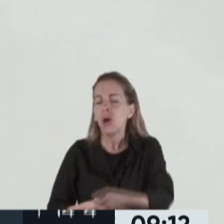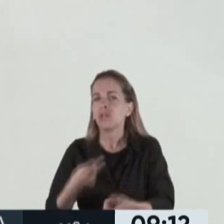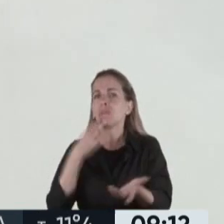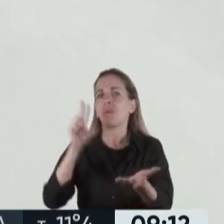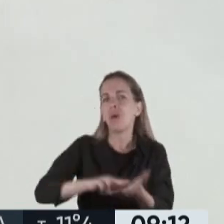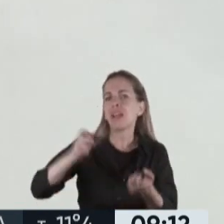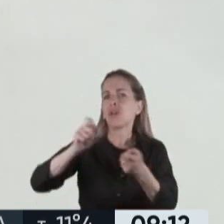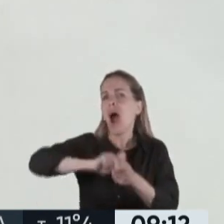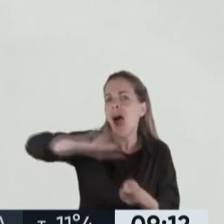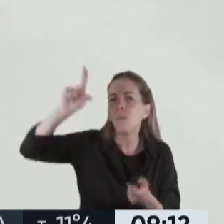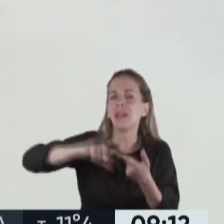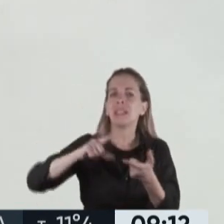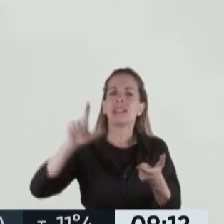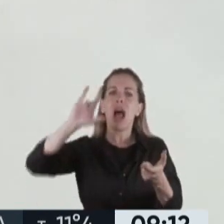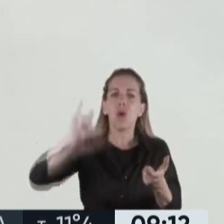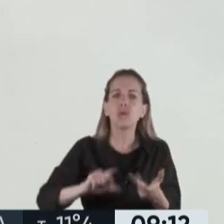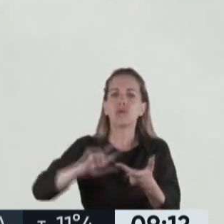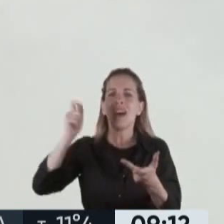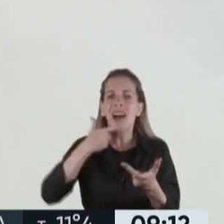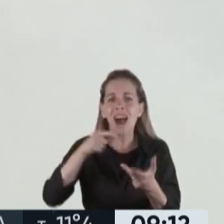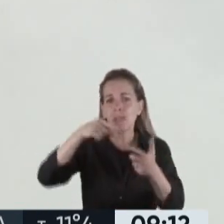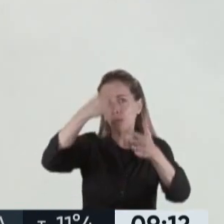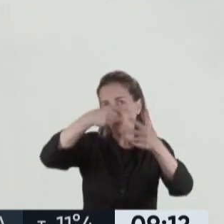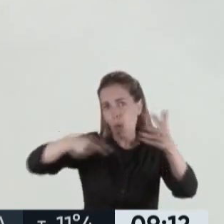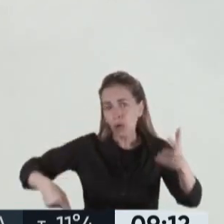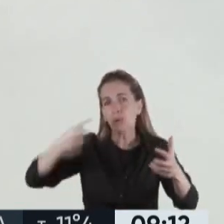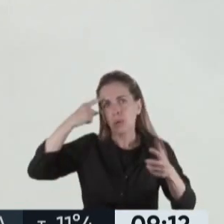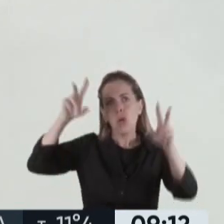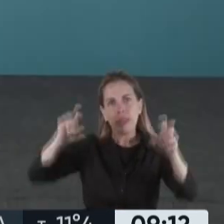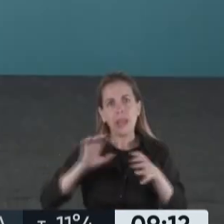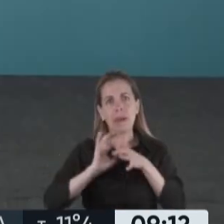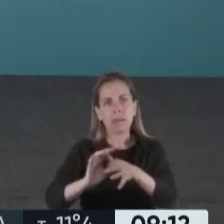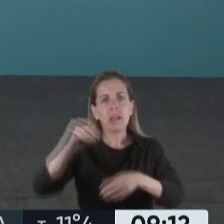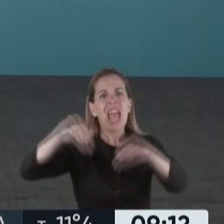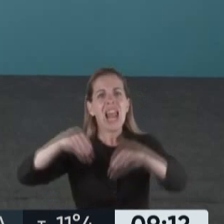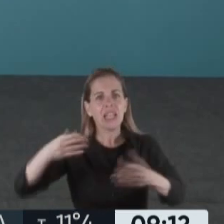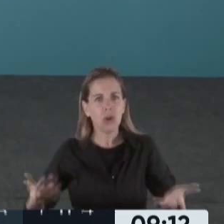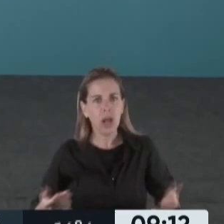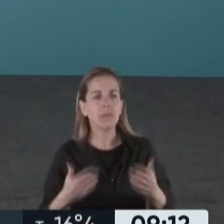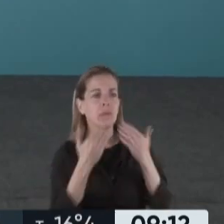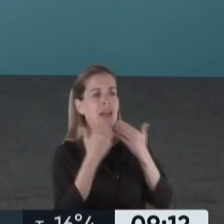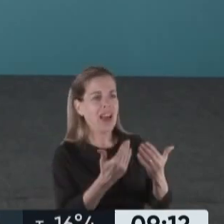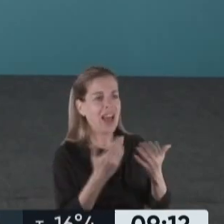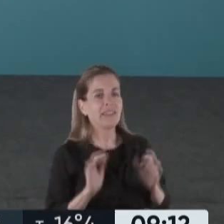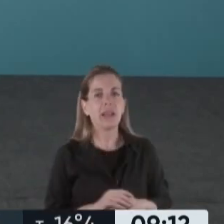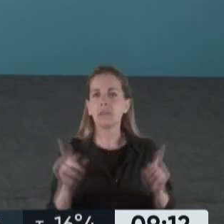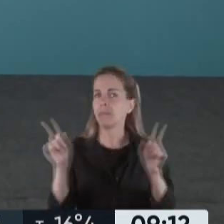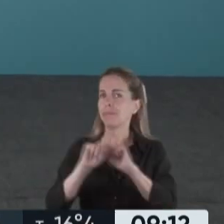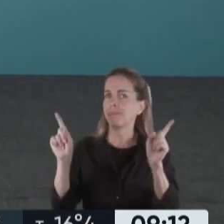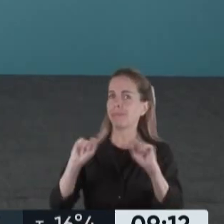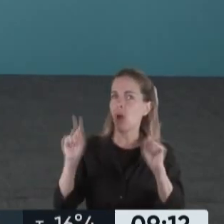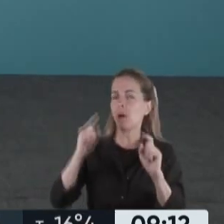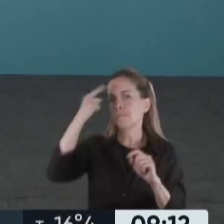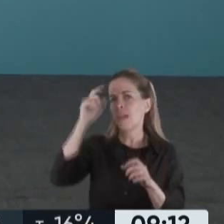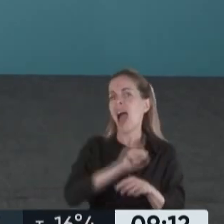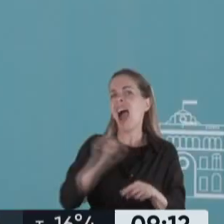agua. ¿El gobierno percibe esto? Lo digo hasta por cuestiones electorales, si usted quiere. Muchas gracias, Peralta. No hay ningún tipo de ajuste,